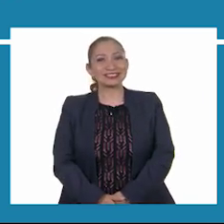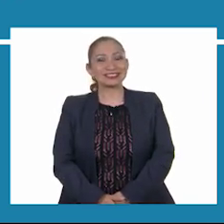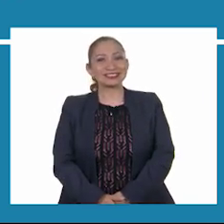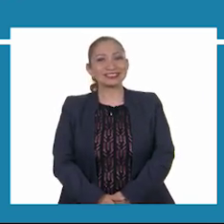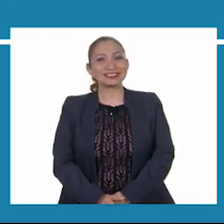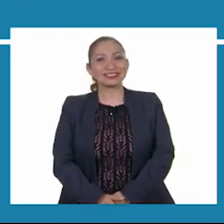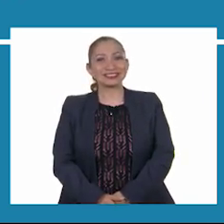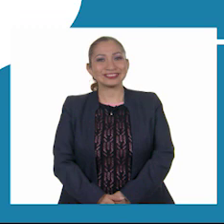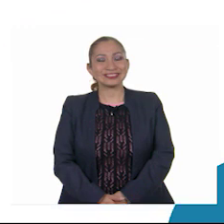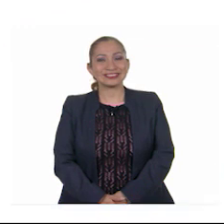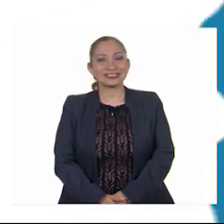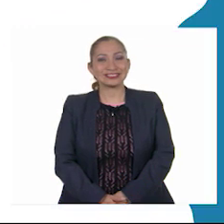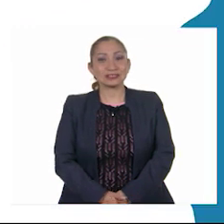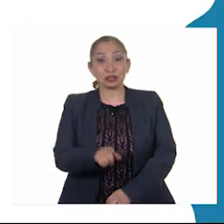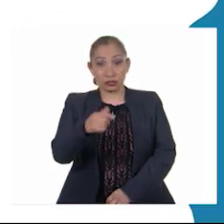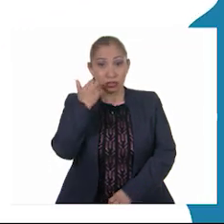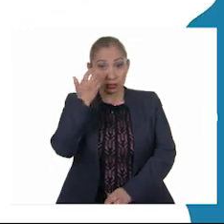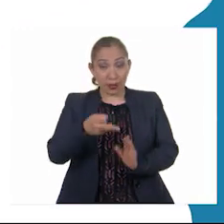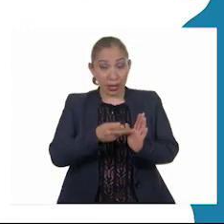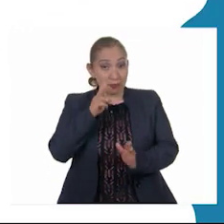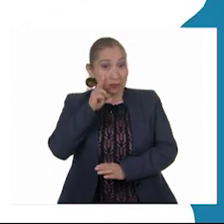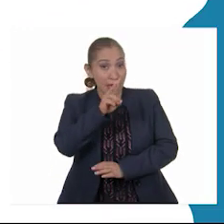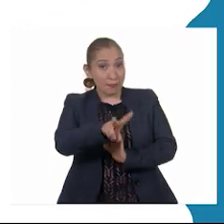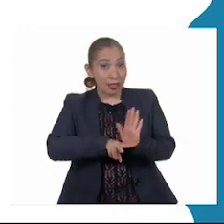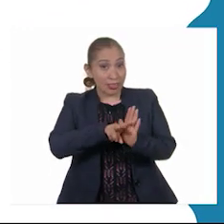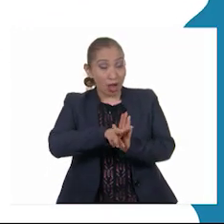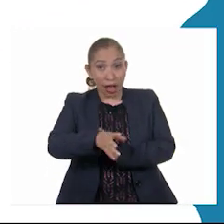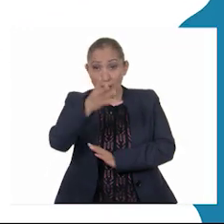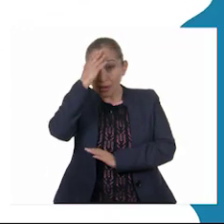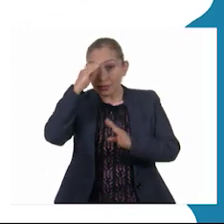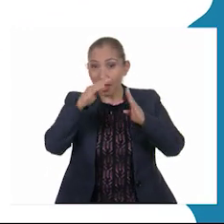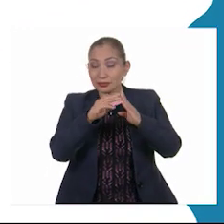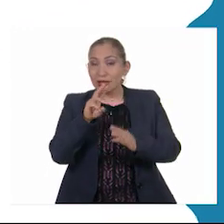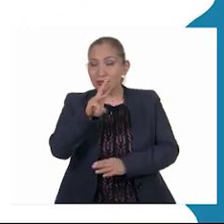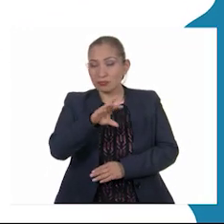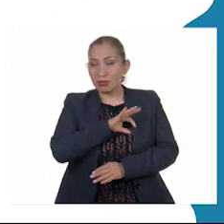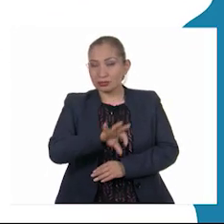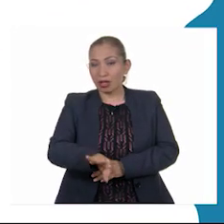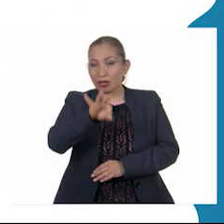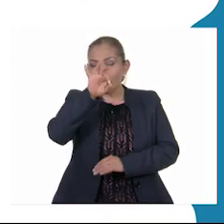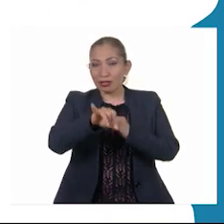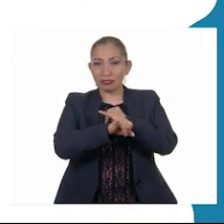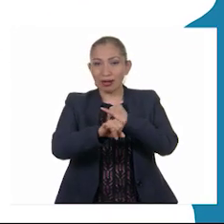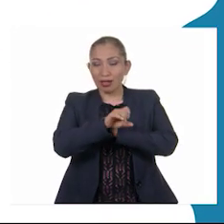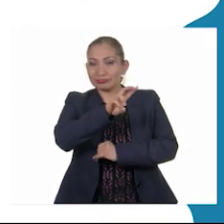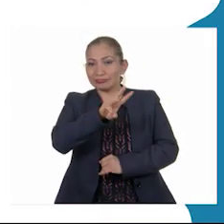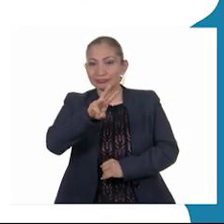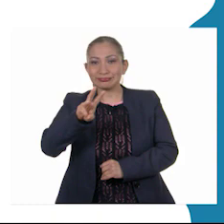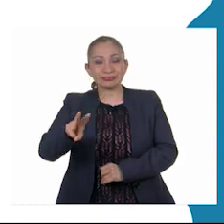conaliteg.sep.gob.mx. Si quieres volver a ver los programas de Aprende en Casa 3, los puedes encontrar en la